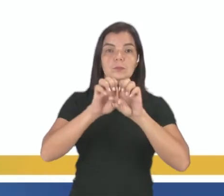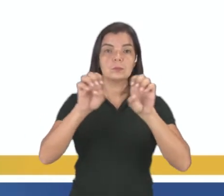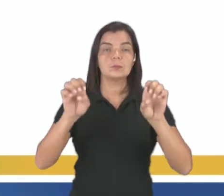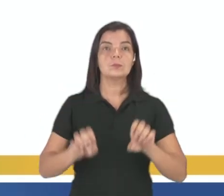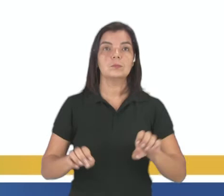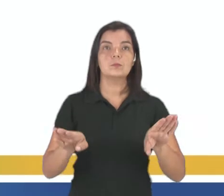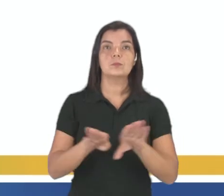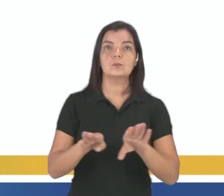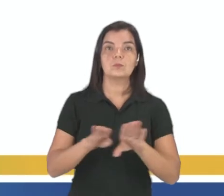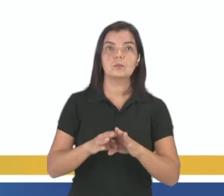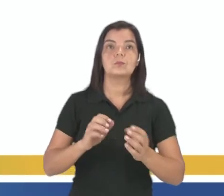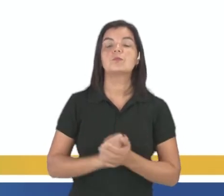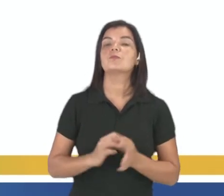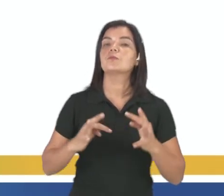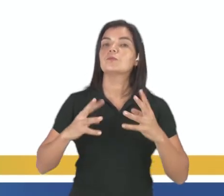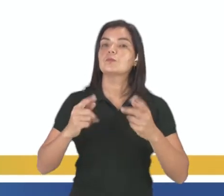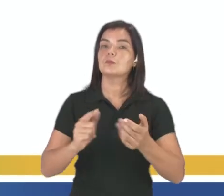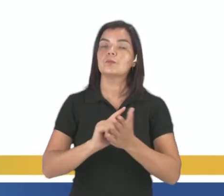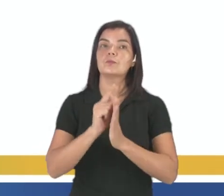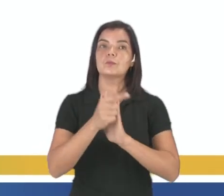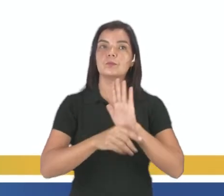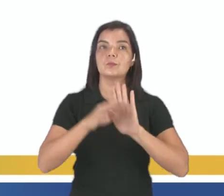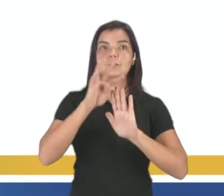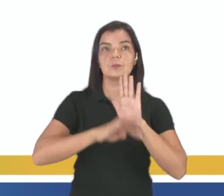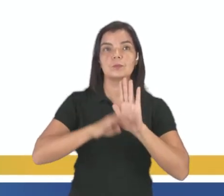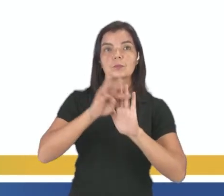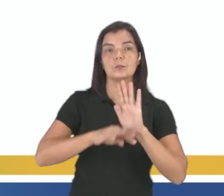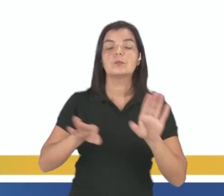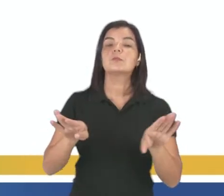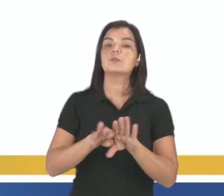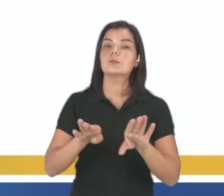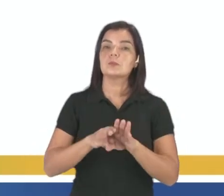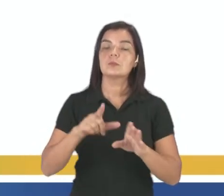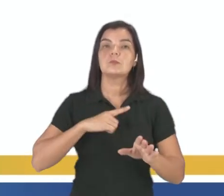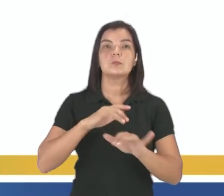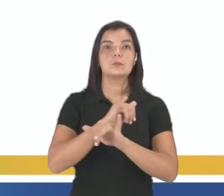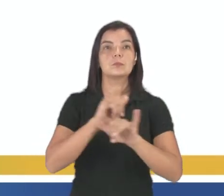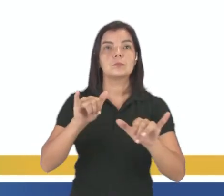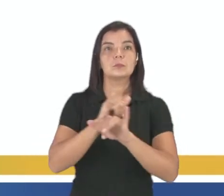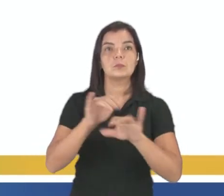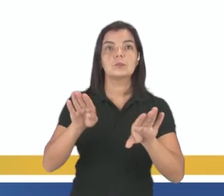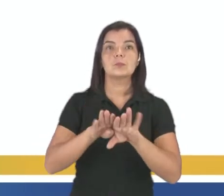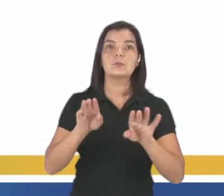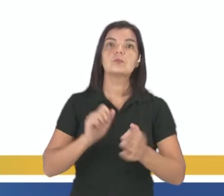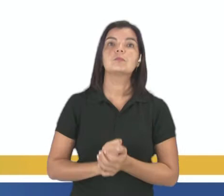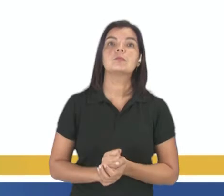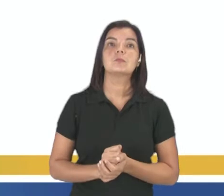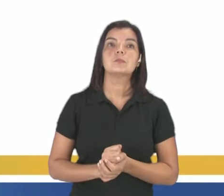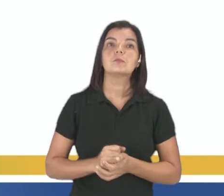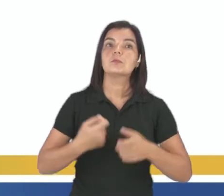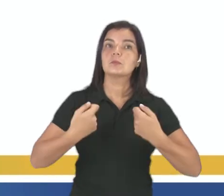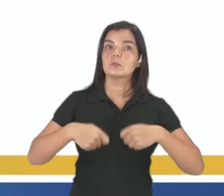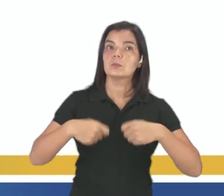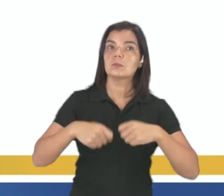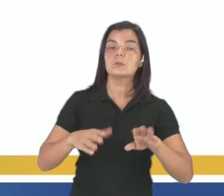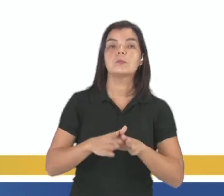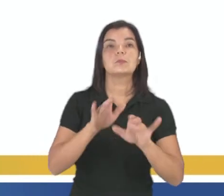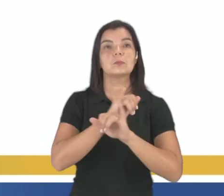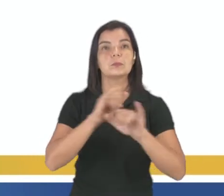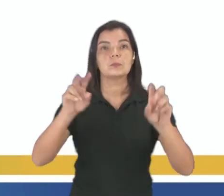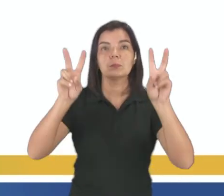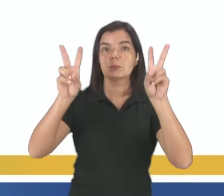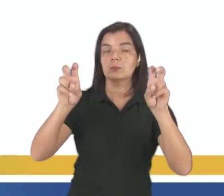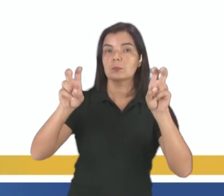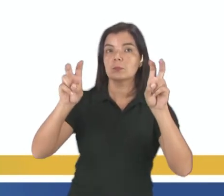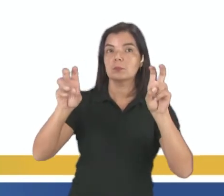La estructura, como otros géneros textuales, tiene su tesis, que es la exposición y información necesaria